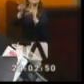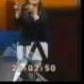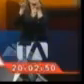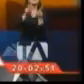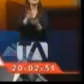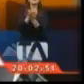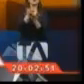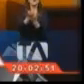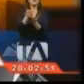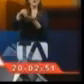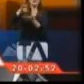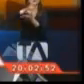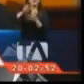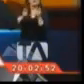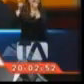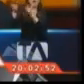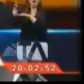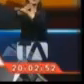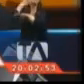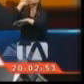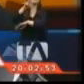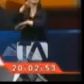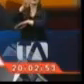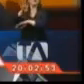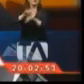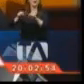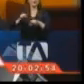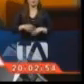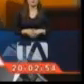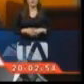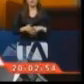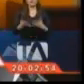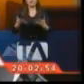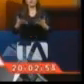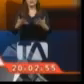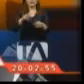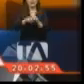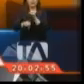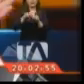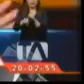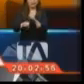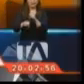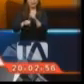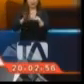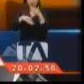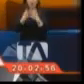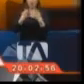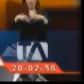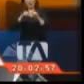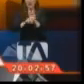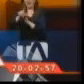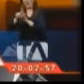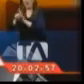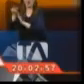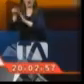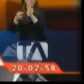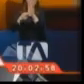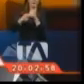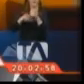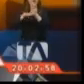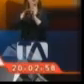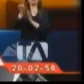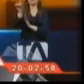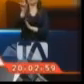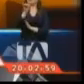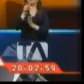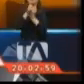aquí medidas de shock, sino que vamos a hacer un ajuste gradual por el bien del país, por la estabilidad económica, por el